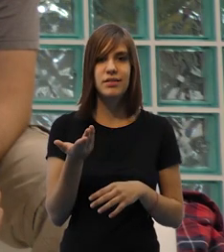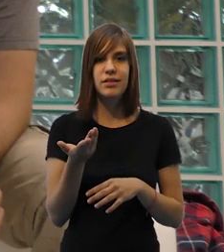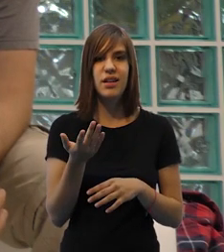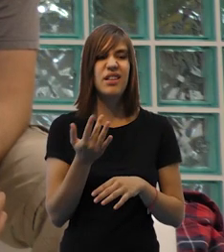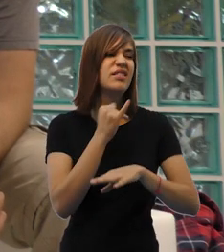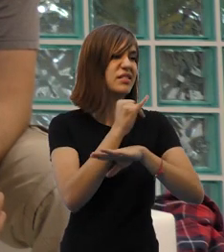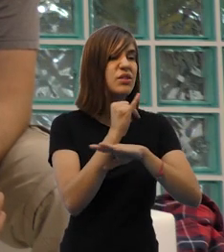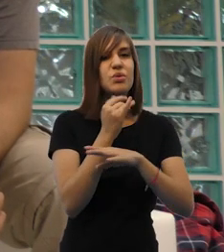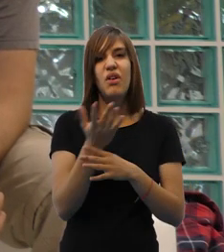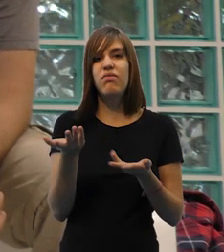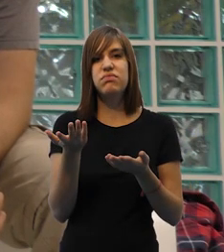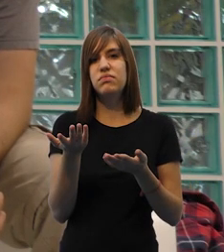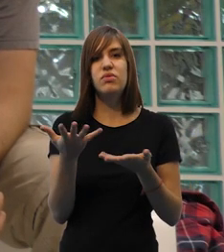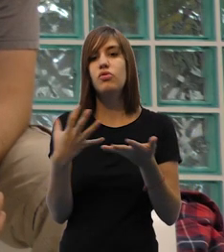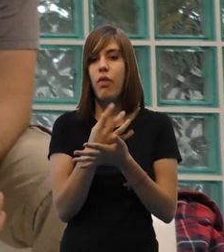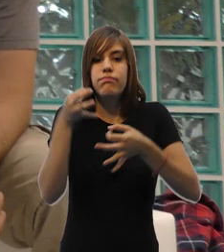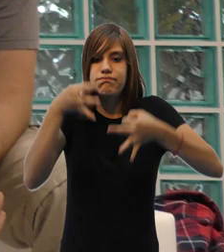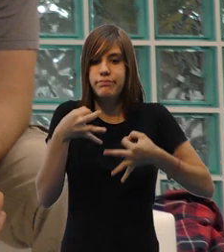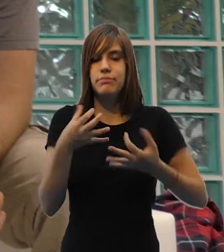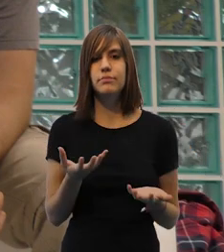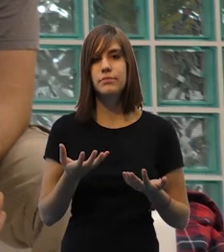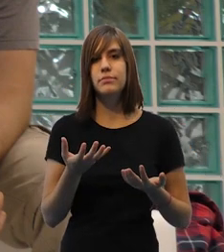el instituto, pues era todo a rajatabla.